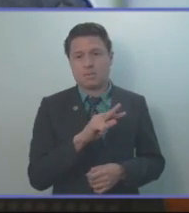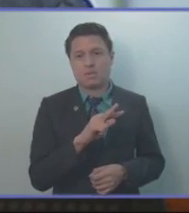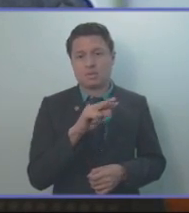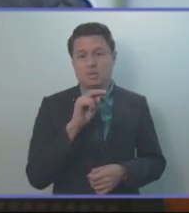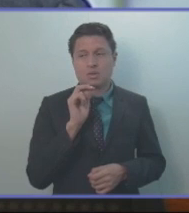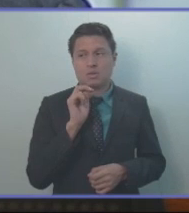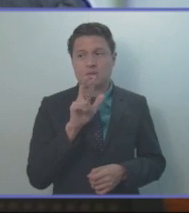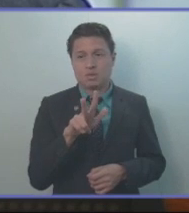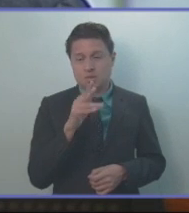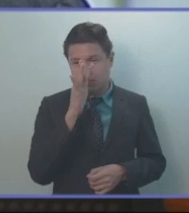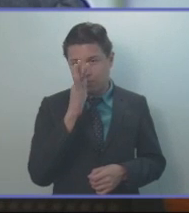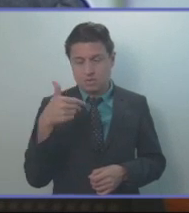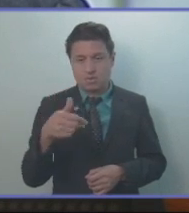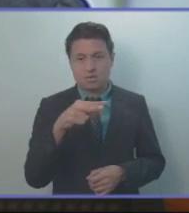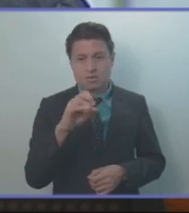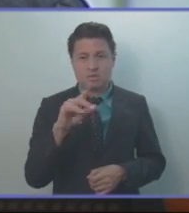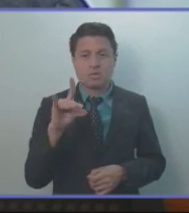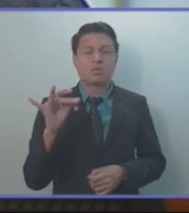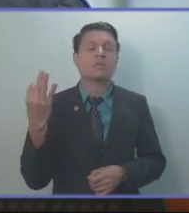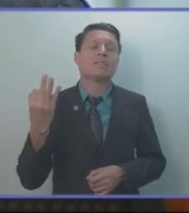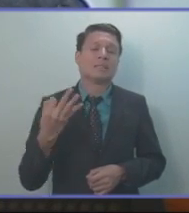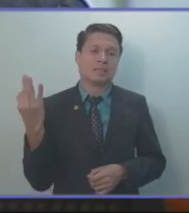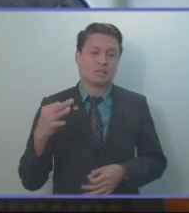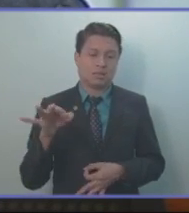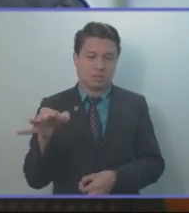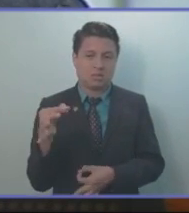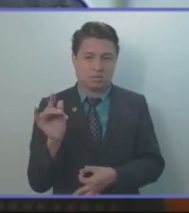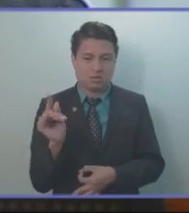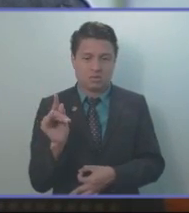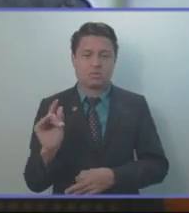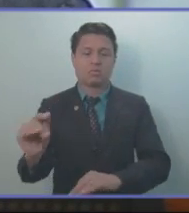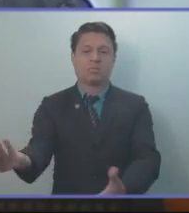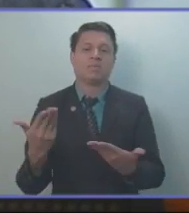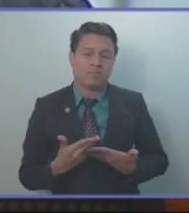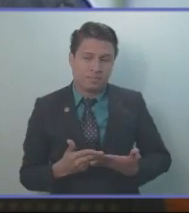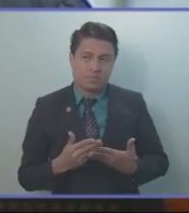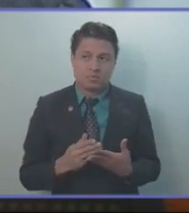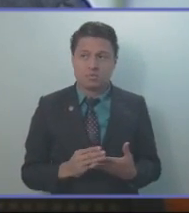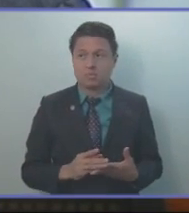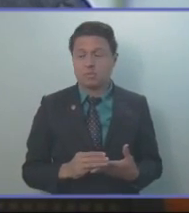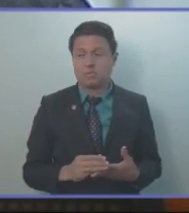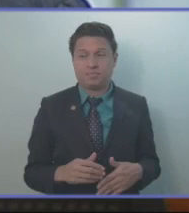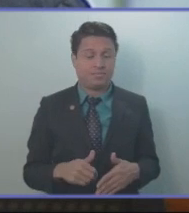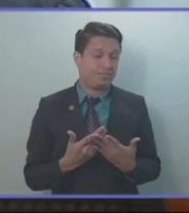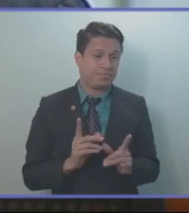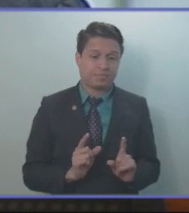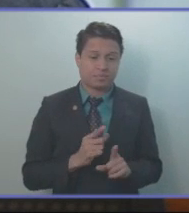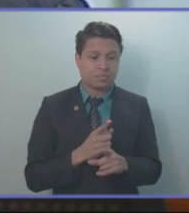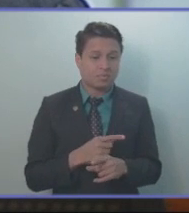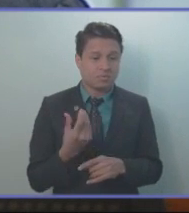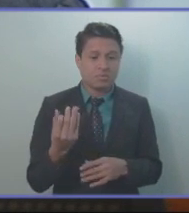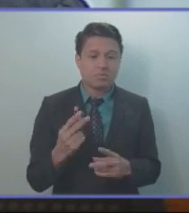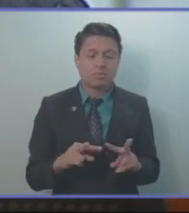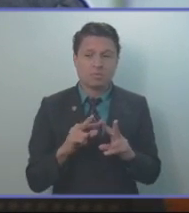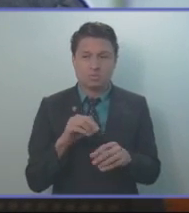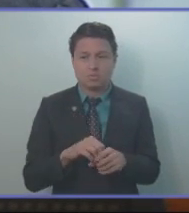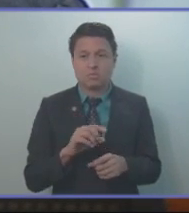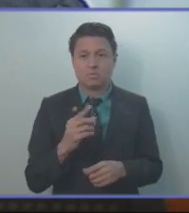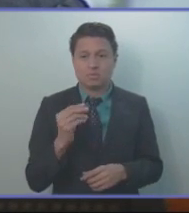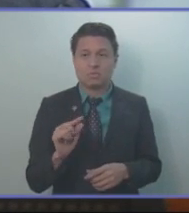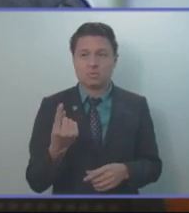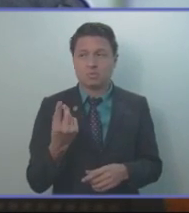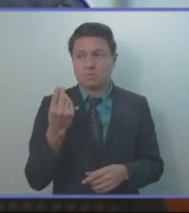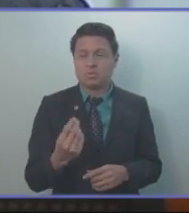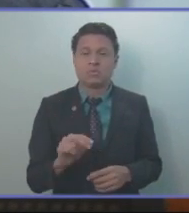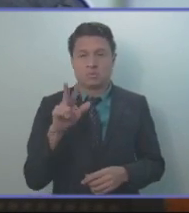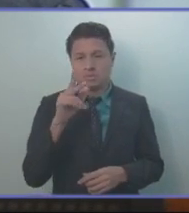de 2019, por lo que es necesario permitir que tales documentos vencidos y que no se hubieran renovado tengan validez únicamente el día 3